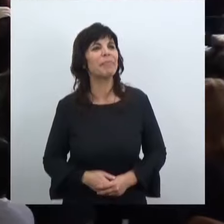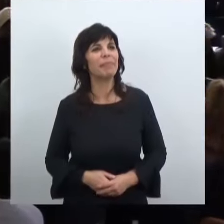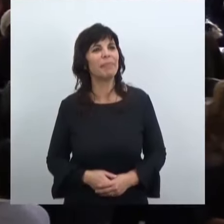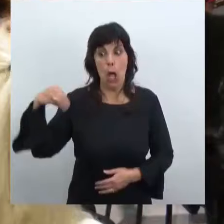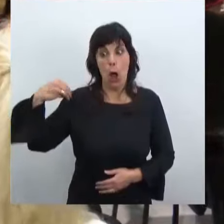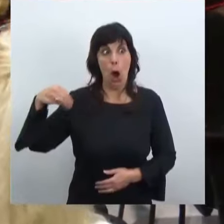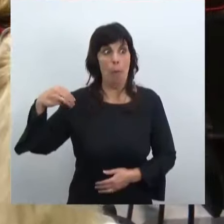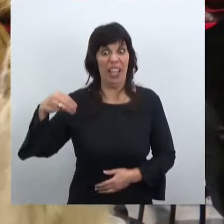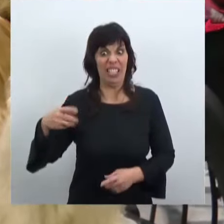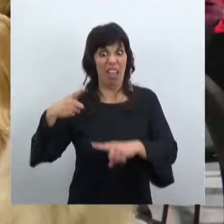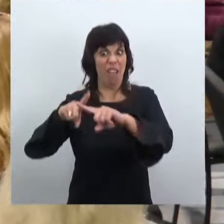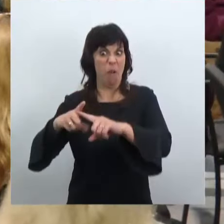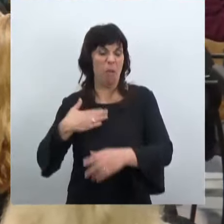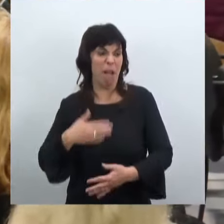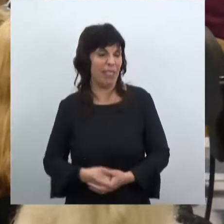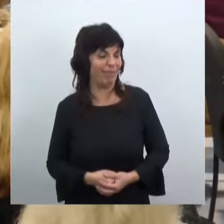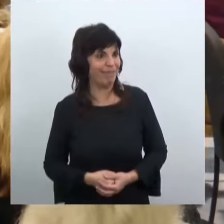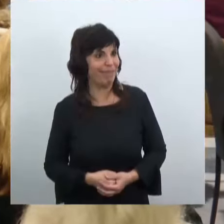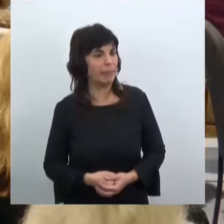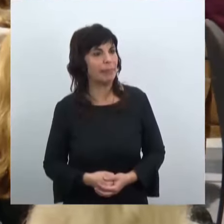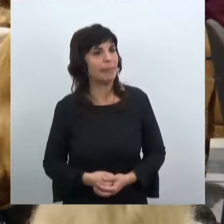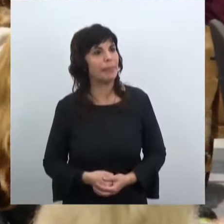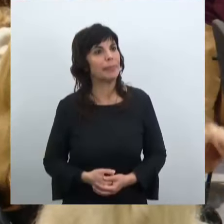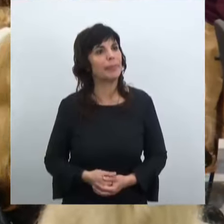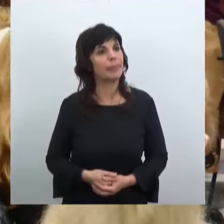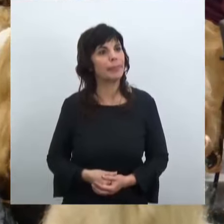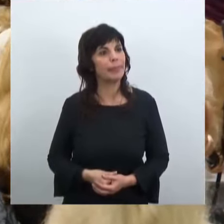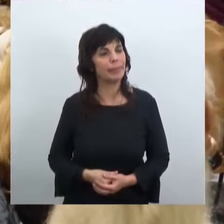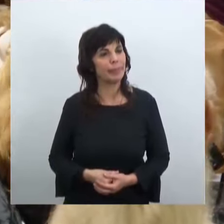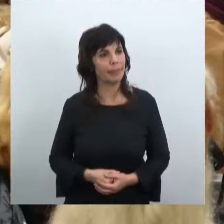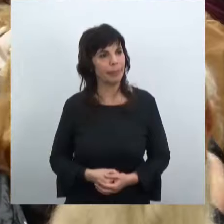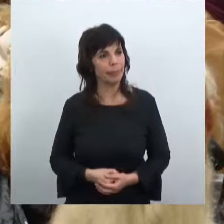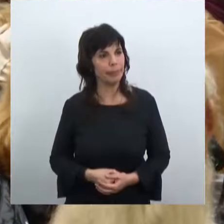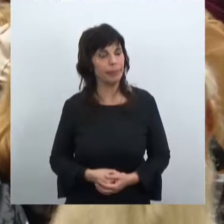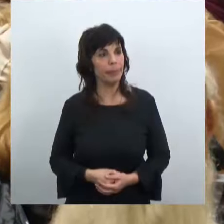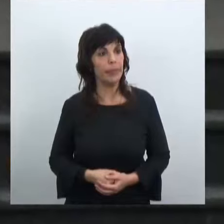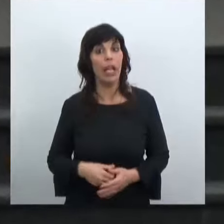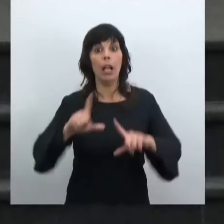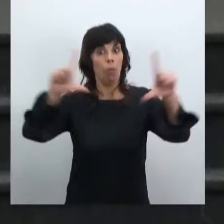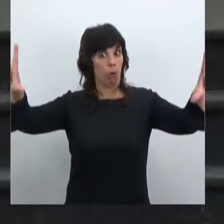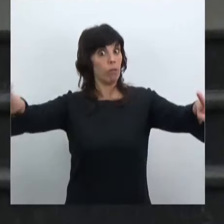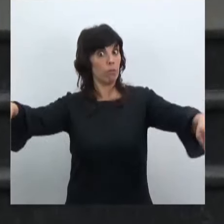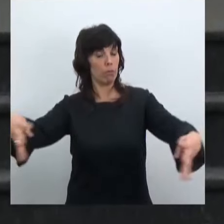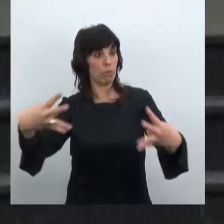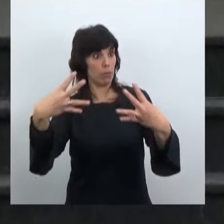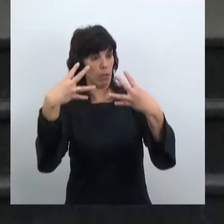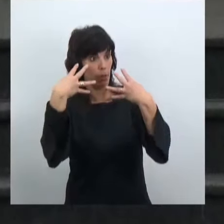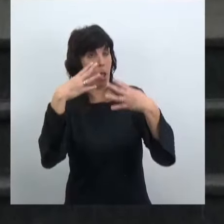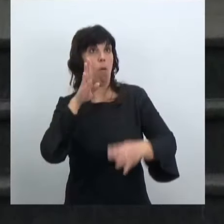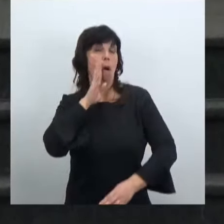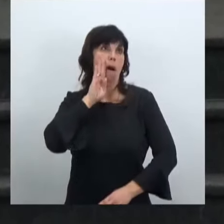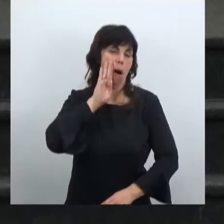Señor. Queridos, para que nadie, a los que nos están viendo por la tele, por la televisión, por el